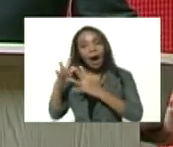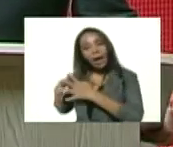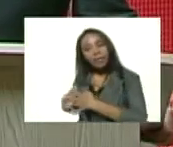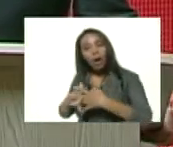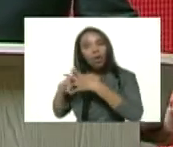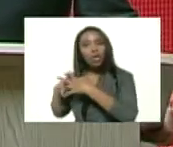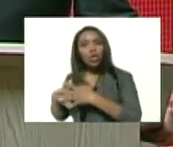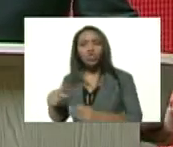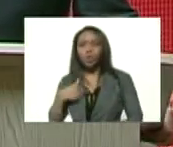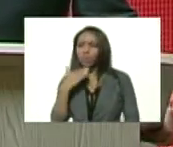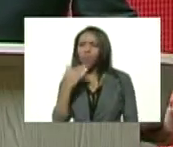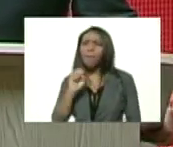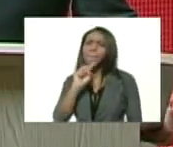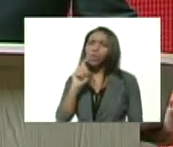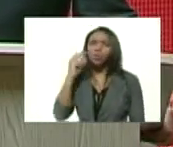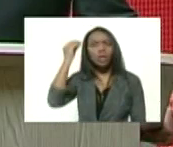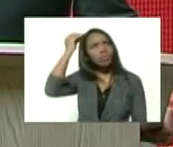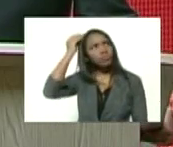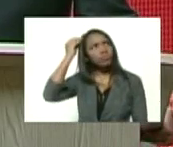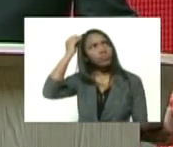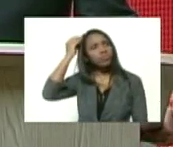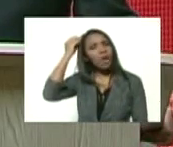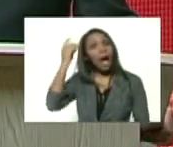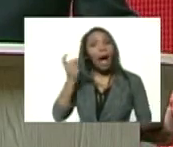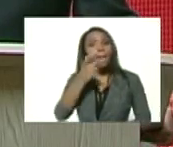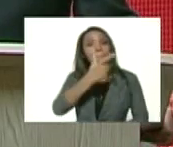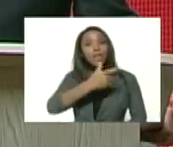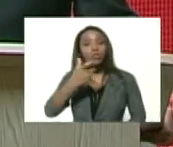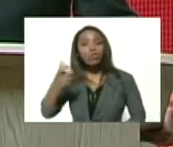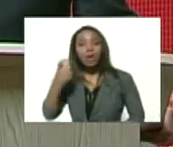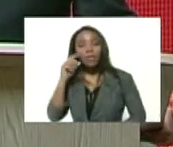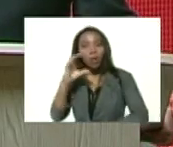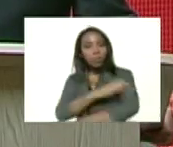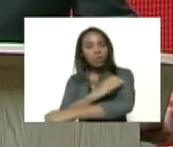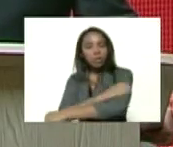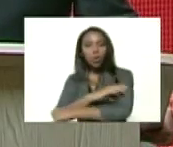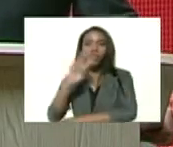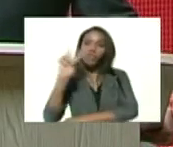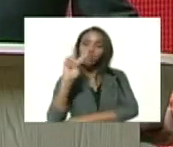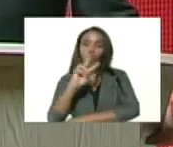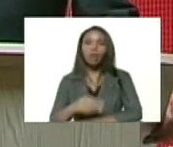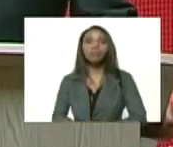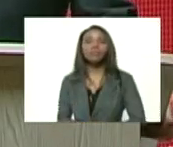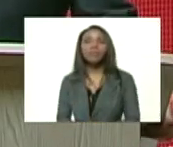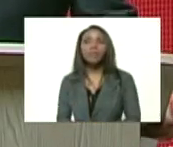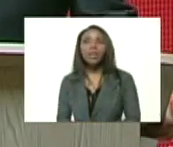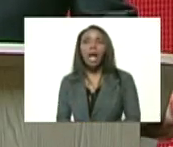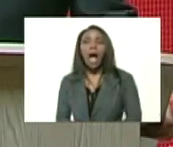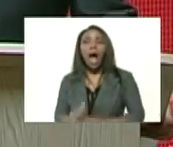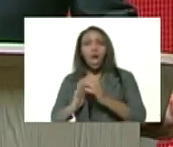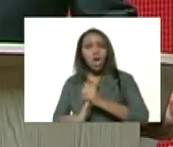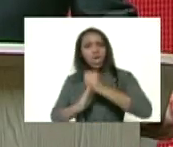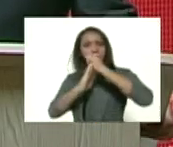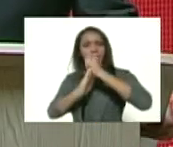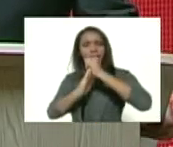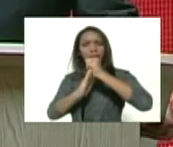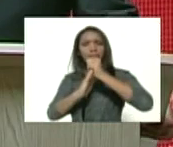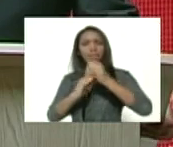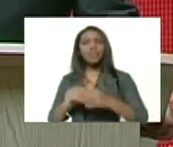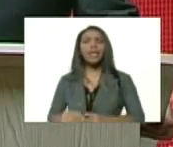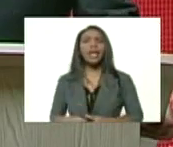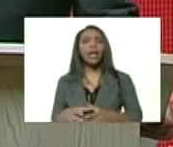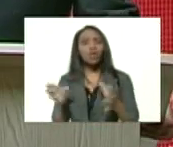me permito preguntarle a los personeros de la oposición venezolana, a los dirigentes del Partido de Acción